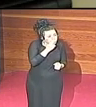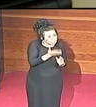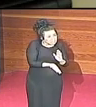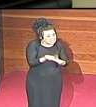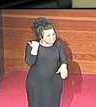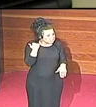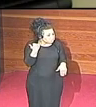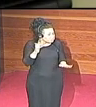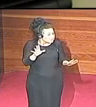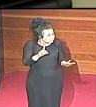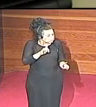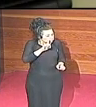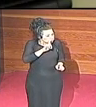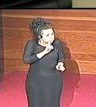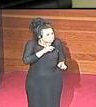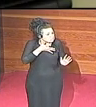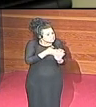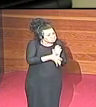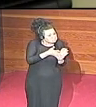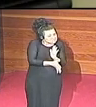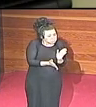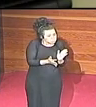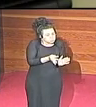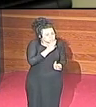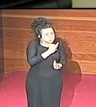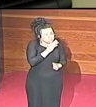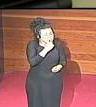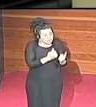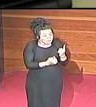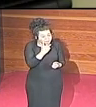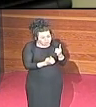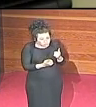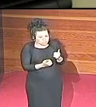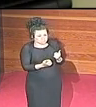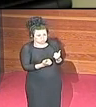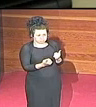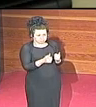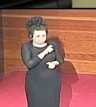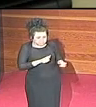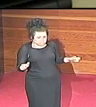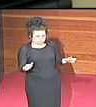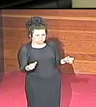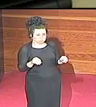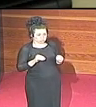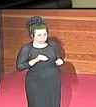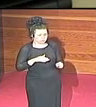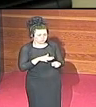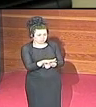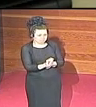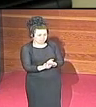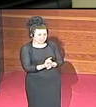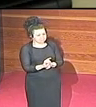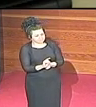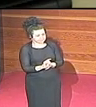desnazificación. Pero algunas voces con la influencia nos ayudan a hacernos una idea bastante clara de lo que está en juego.